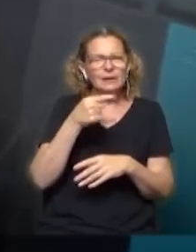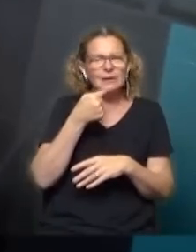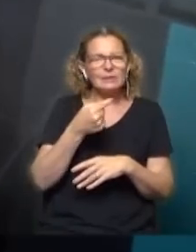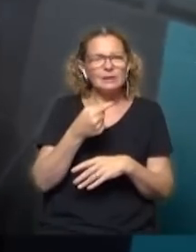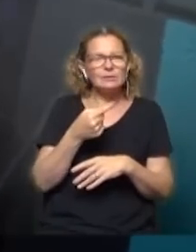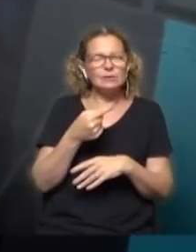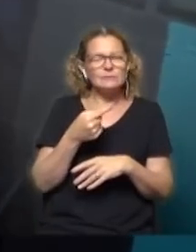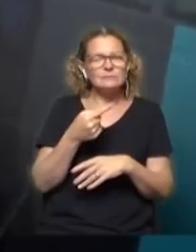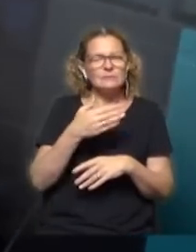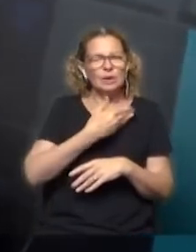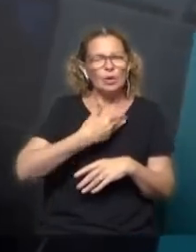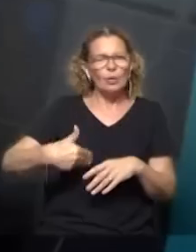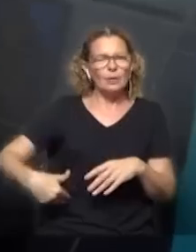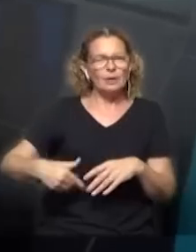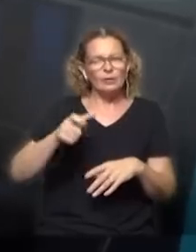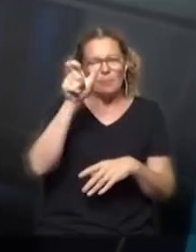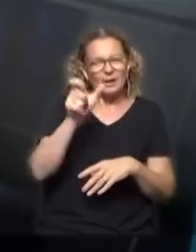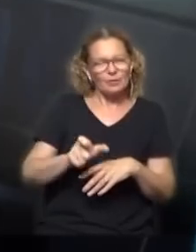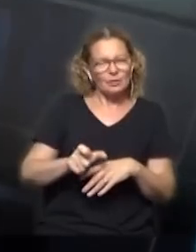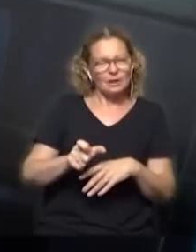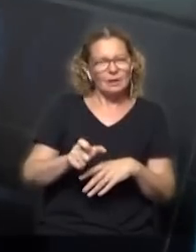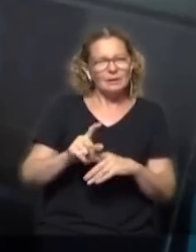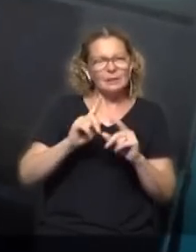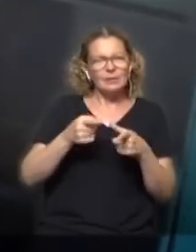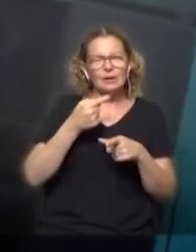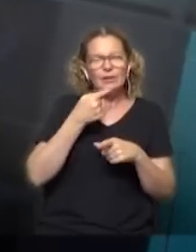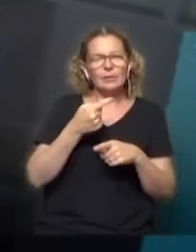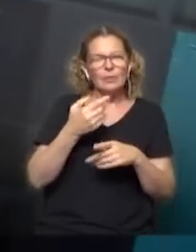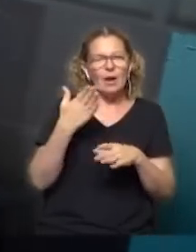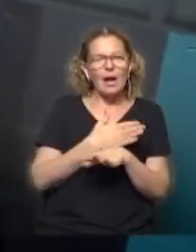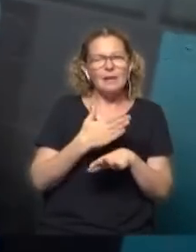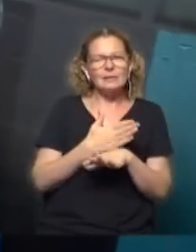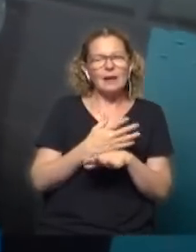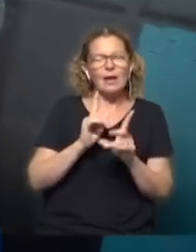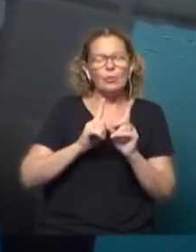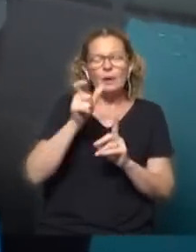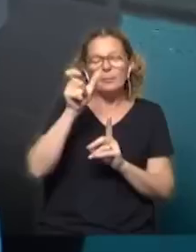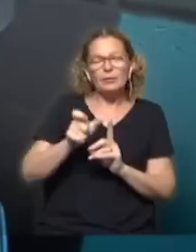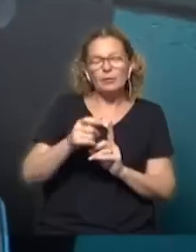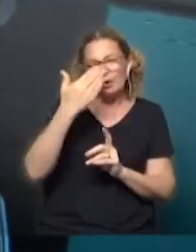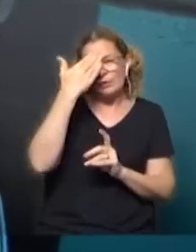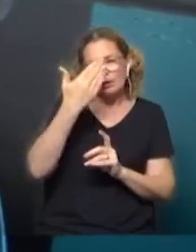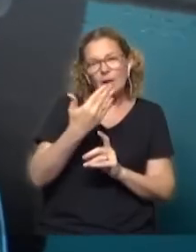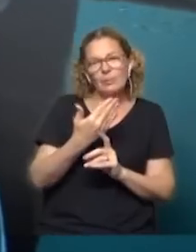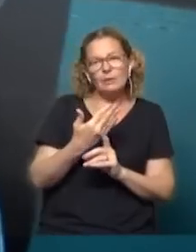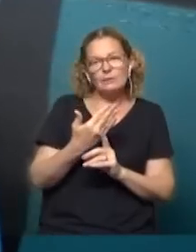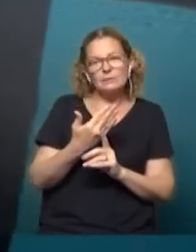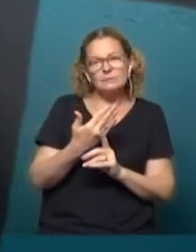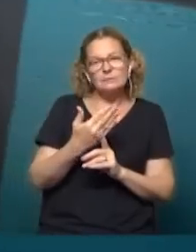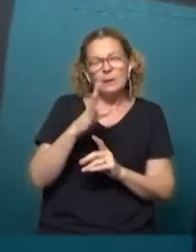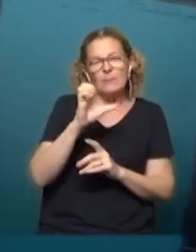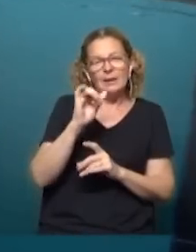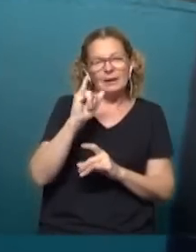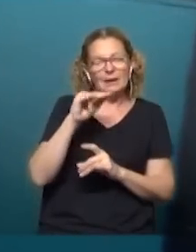desde el gobierno hacia su persona E incluso lo decíamos en la presentación algunos actores del frente amplio el caso de